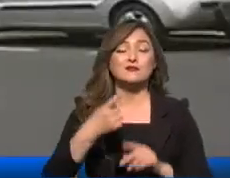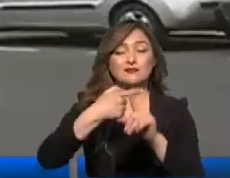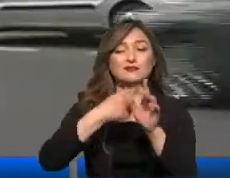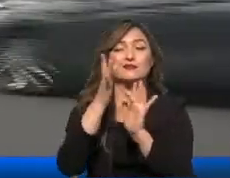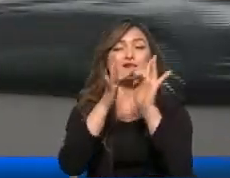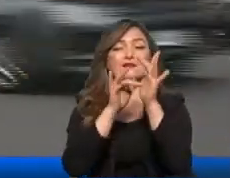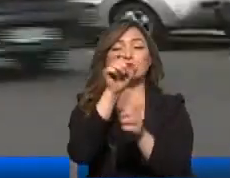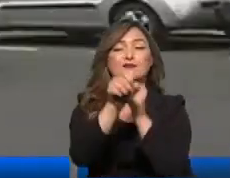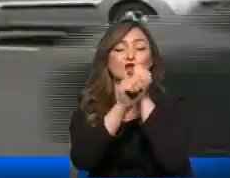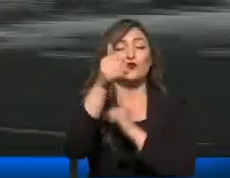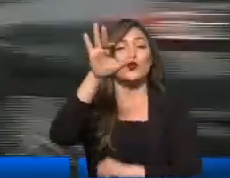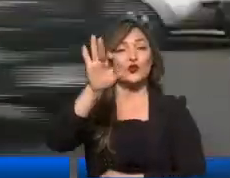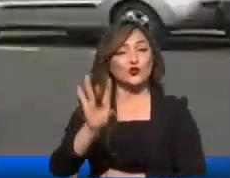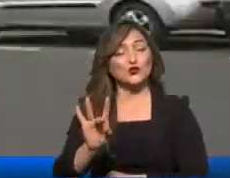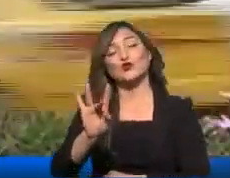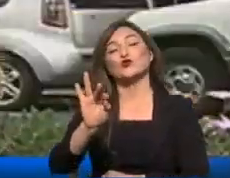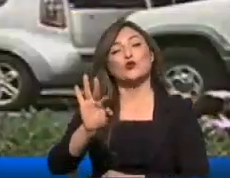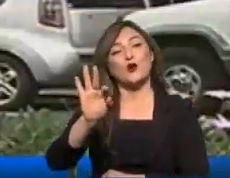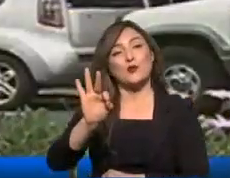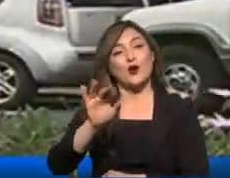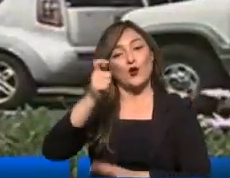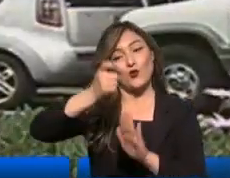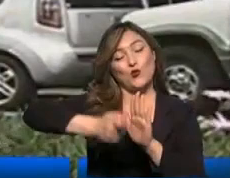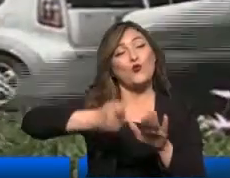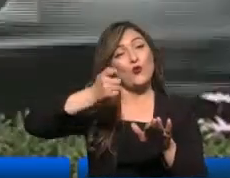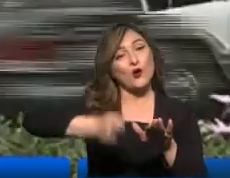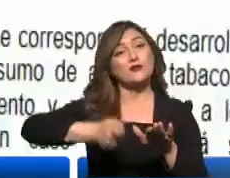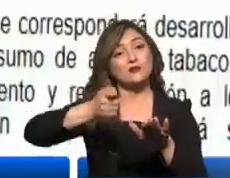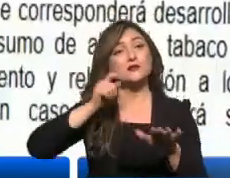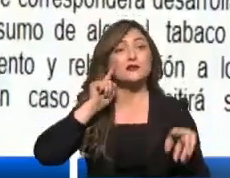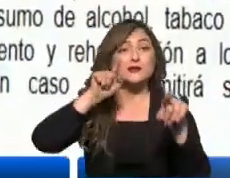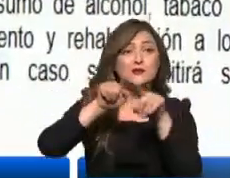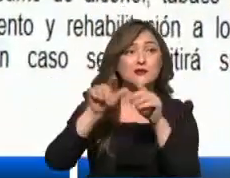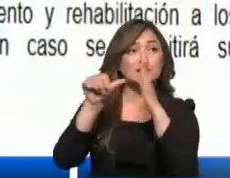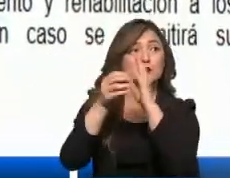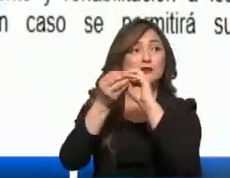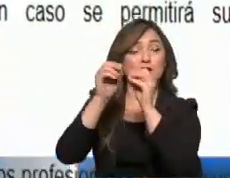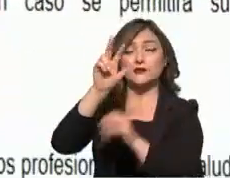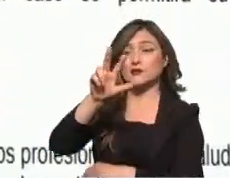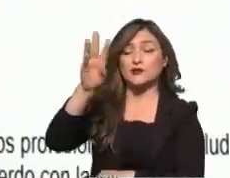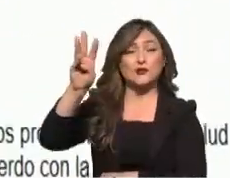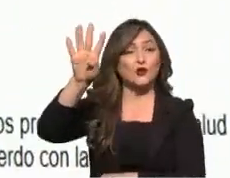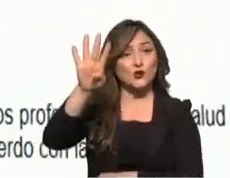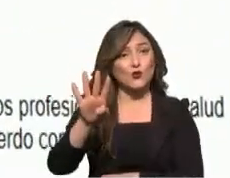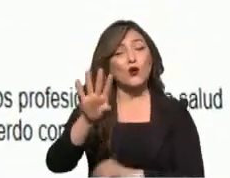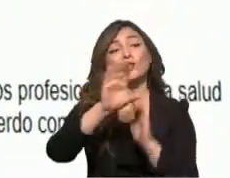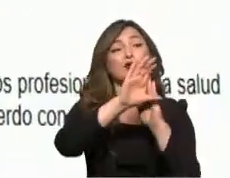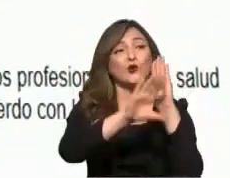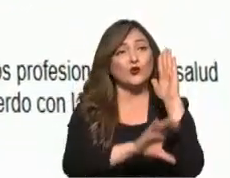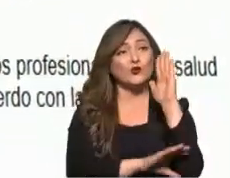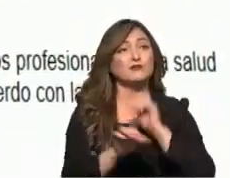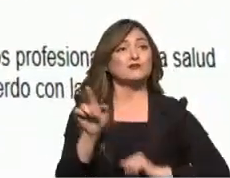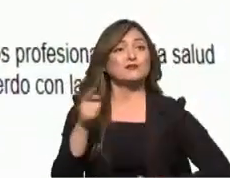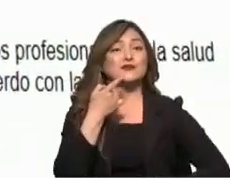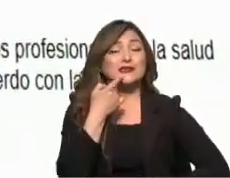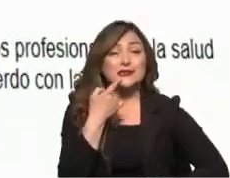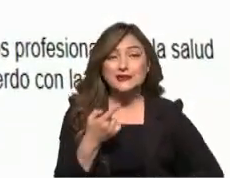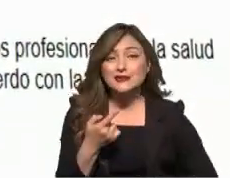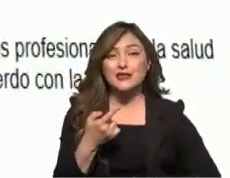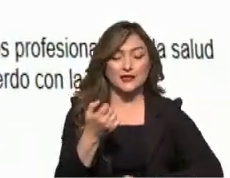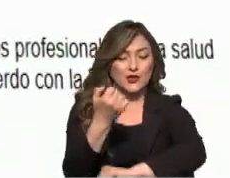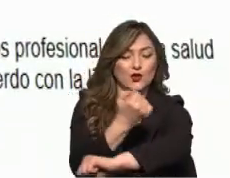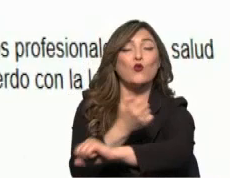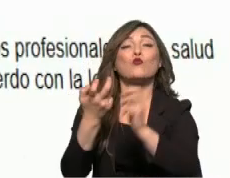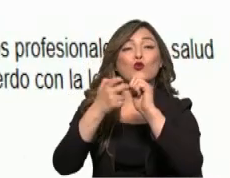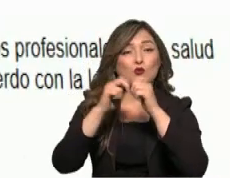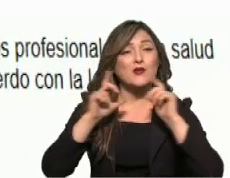de 2019, el juez Enrique Herrería señaló que la tabla es compatible con el artículo 364 de la Constitución, que dice que las adicciones son